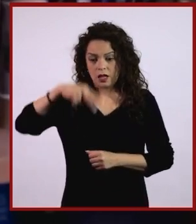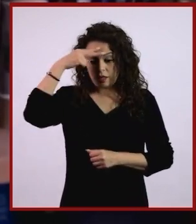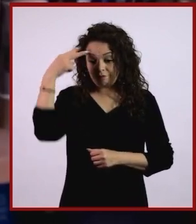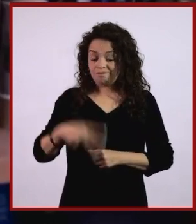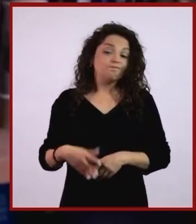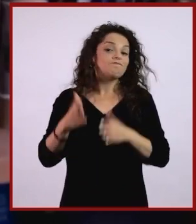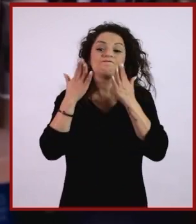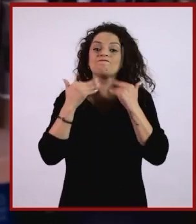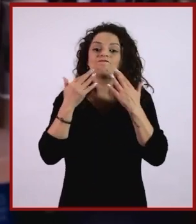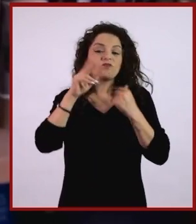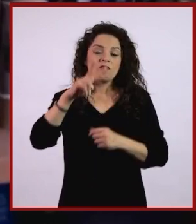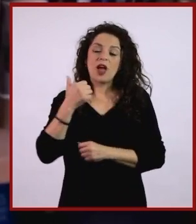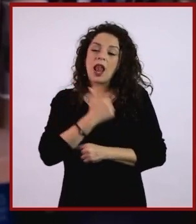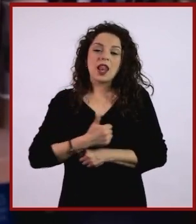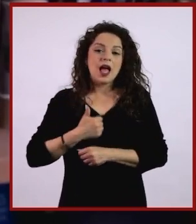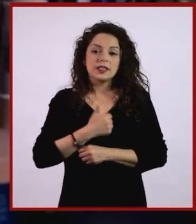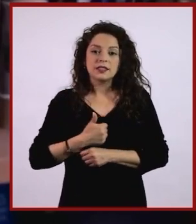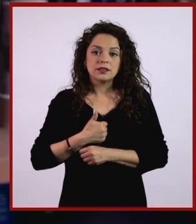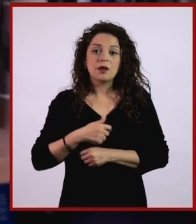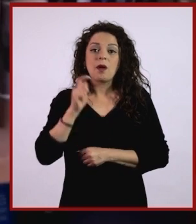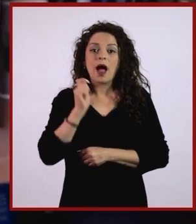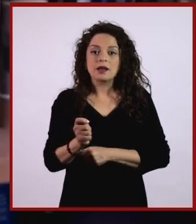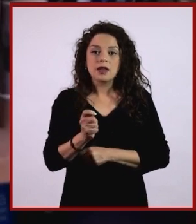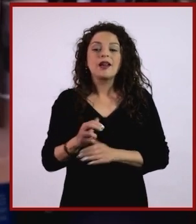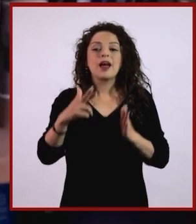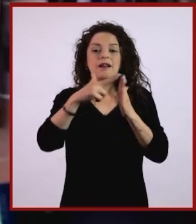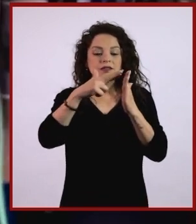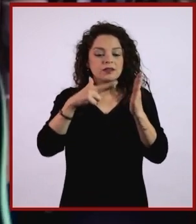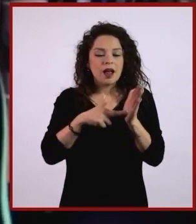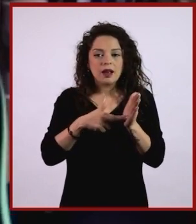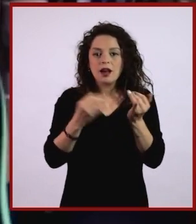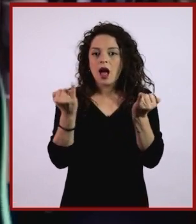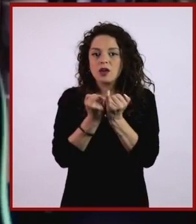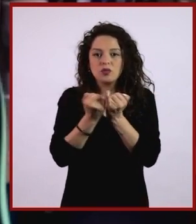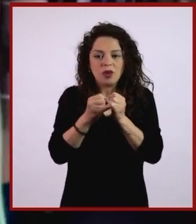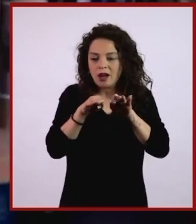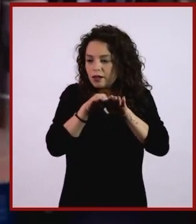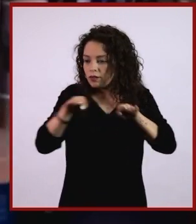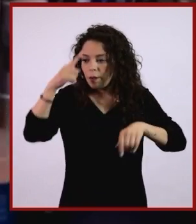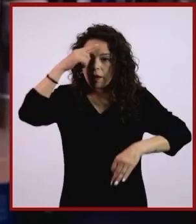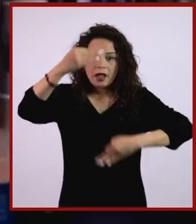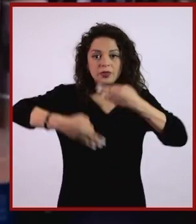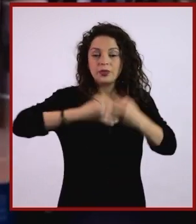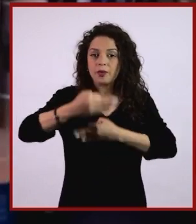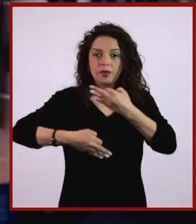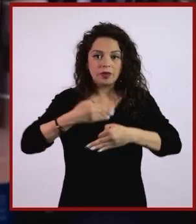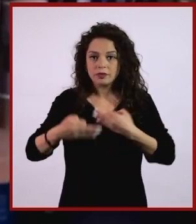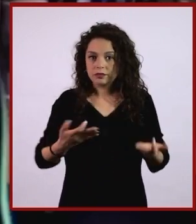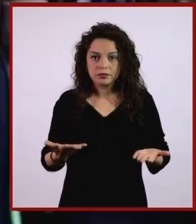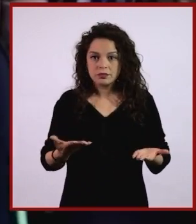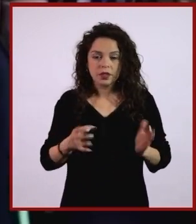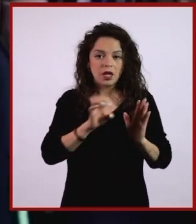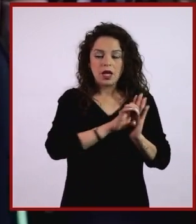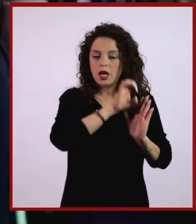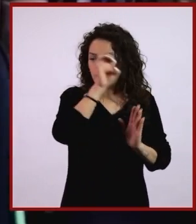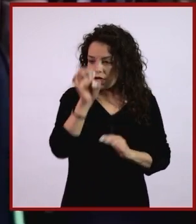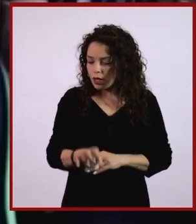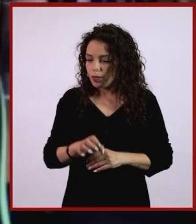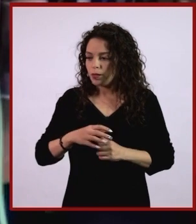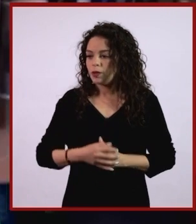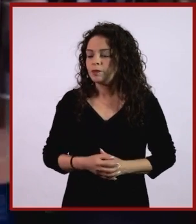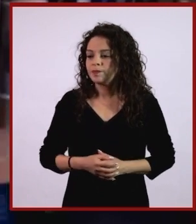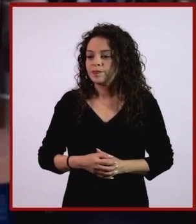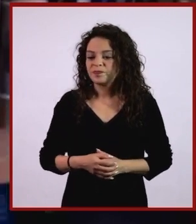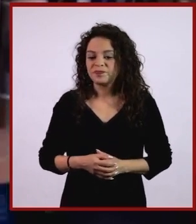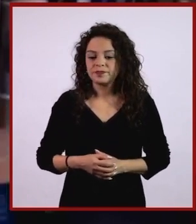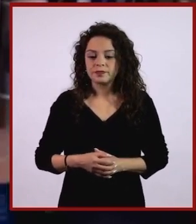que no existe, por ejemplo, en nuestro país, lamentablemente, que haya reglas parejas o más o menos parejas para todo el mundo. Por ejemplo, el